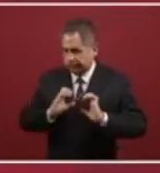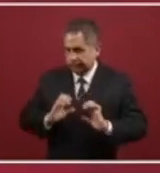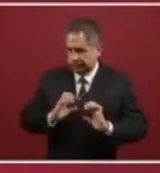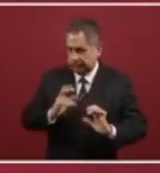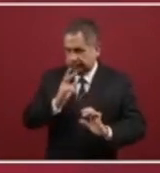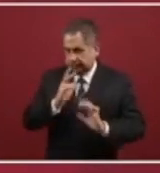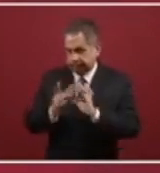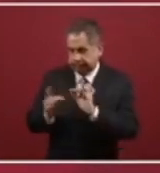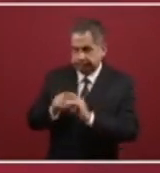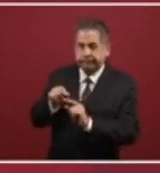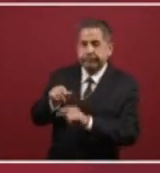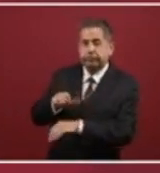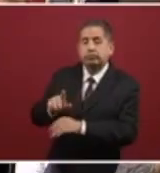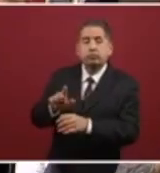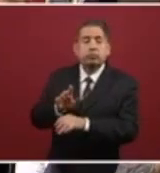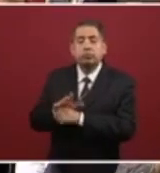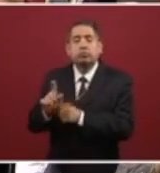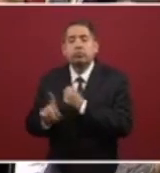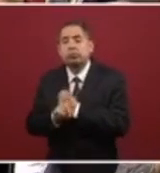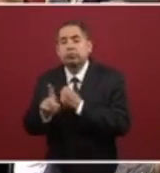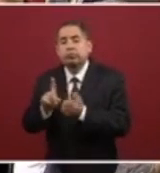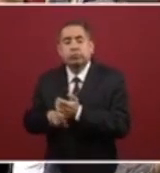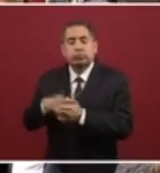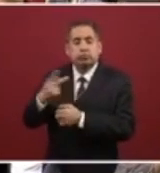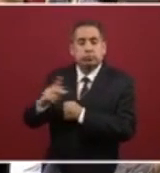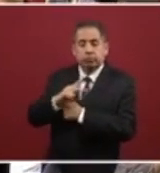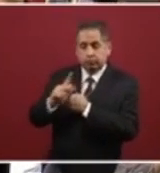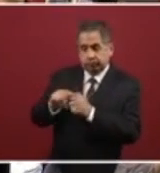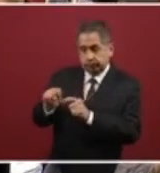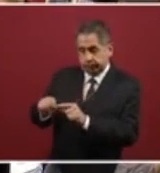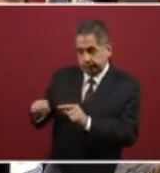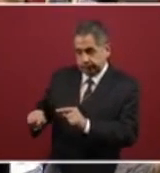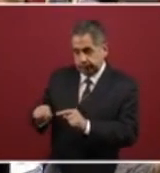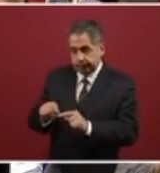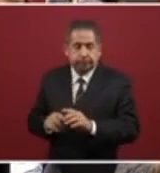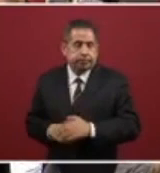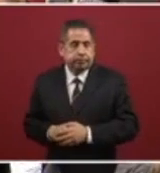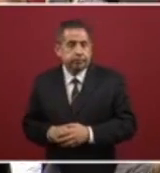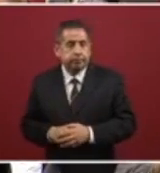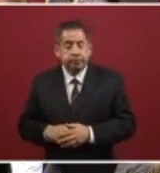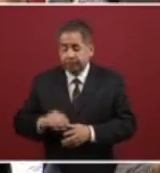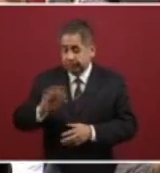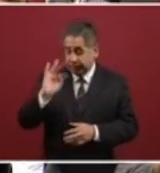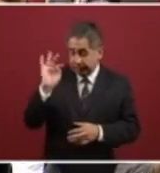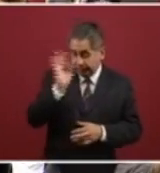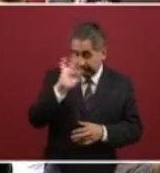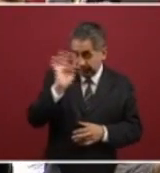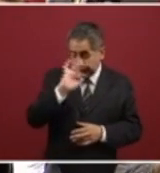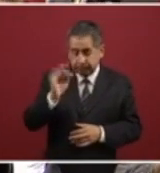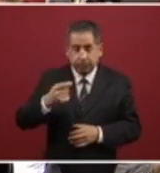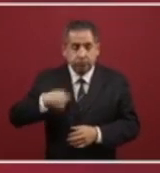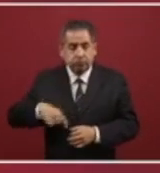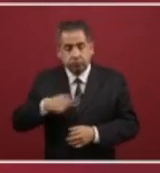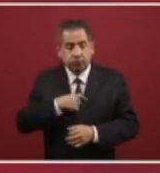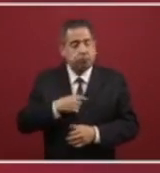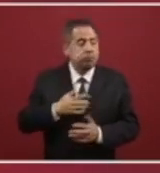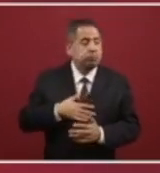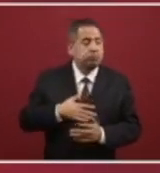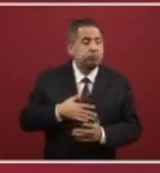sentido. Entonces, si el motivo de este flujo fuese solamente que nosotros lo podamos determinar,